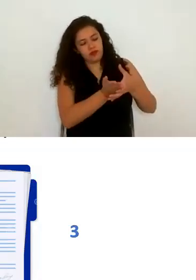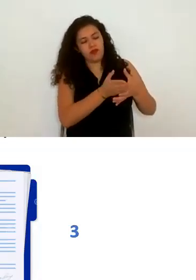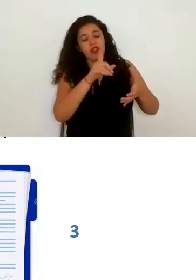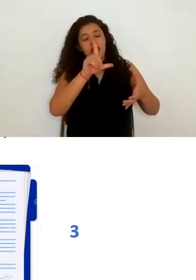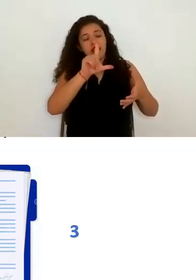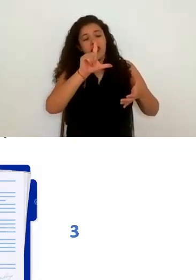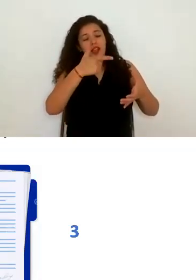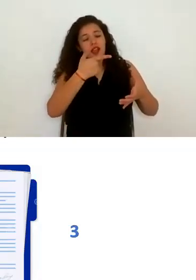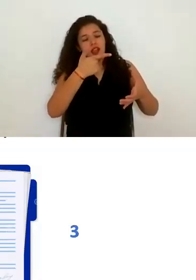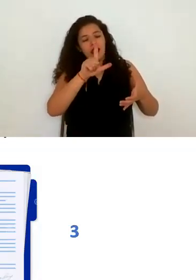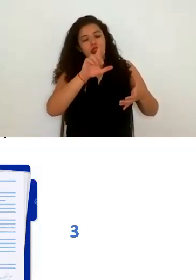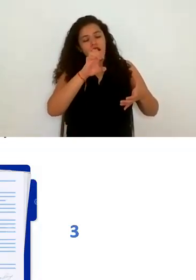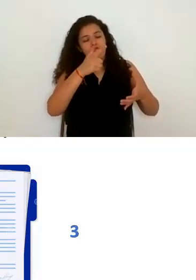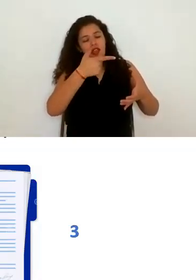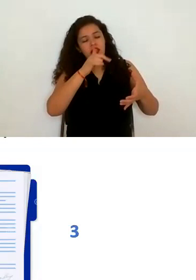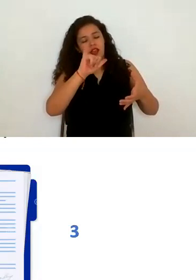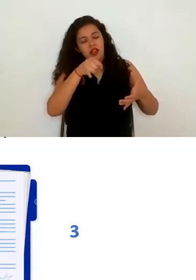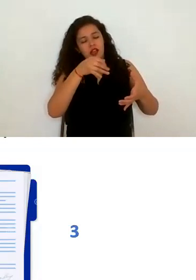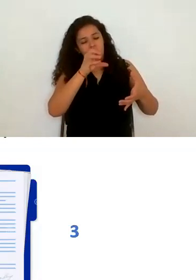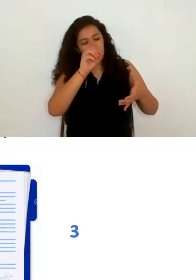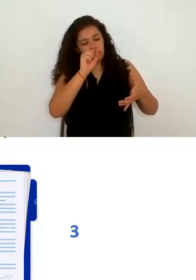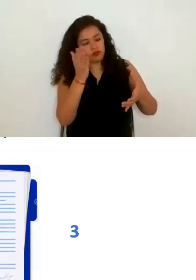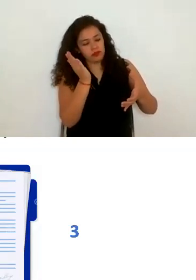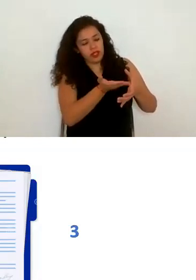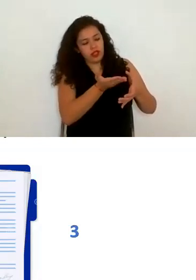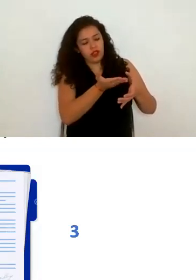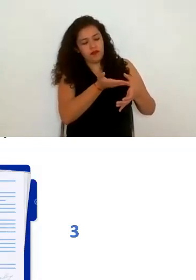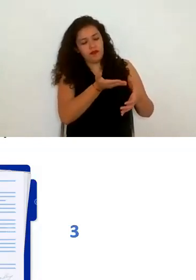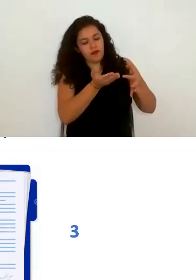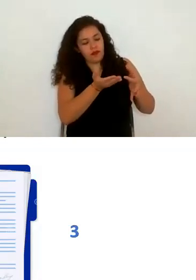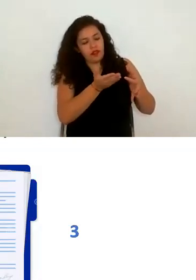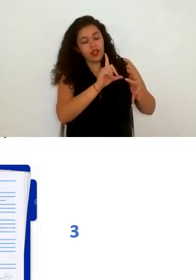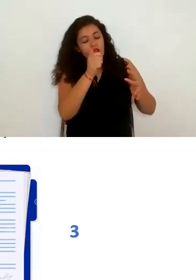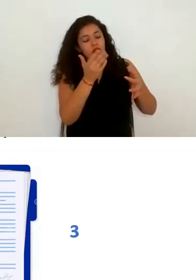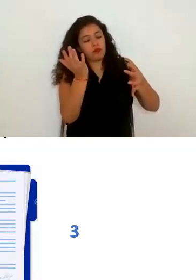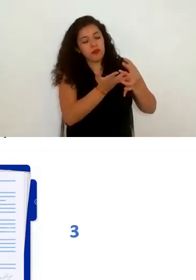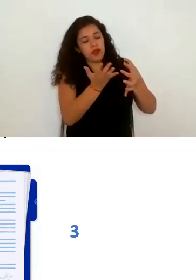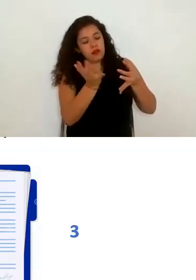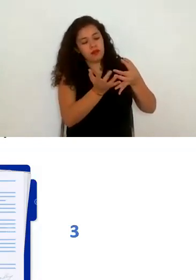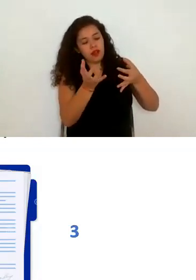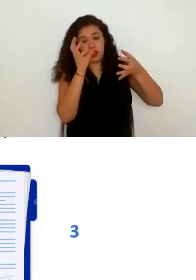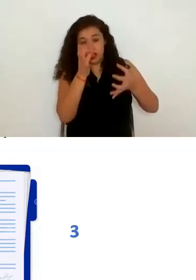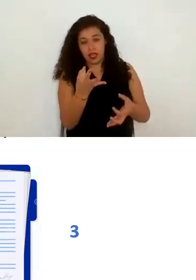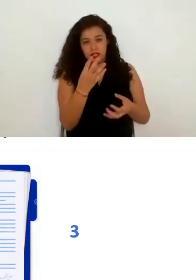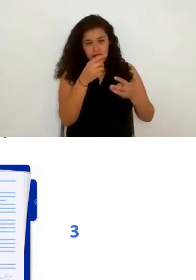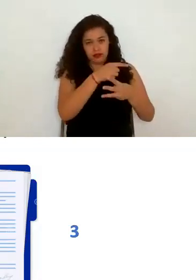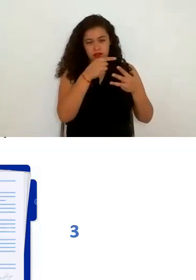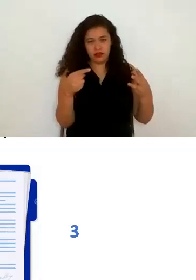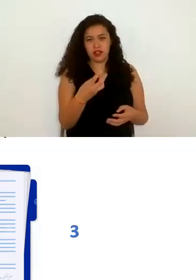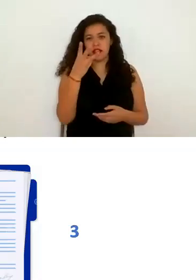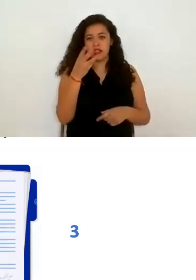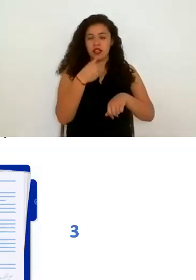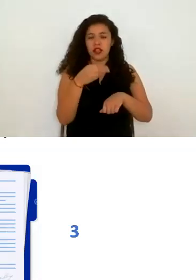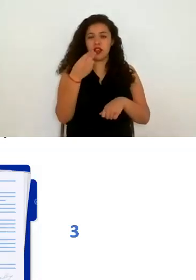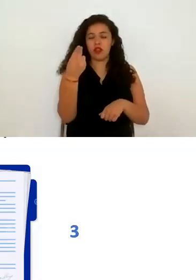legajos y colocarle a esos legajos el nombre del expediente. En este caso aquí los 3 se llaman